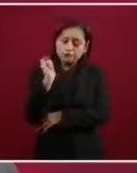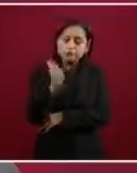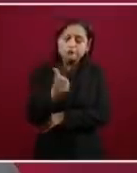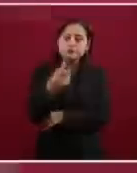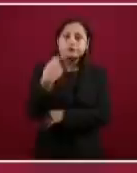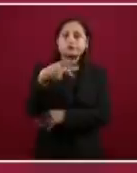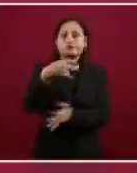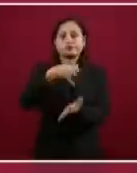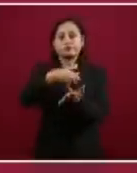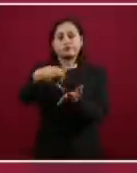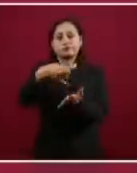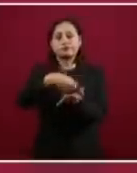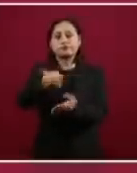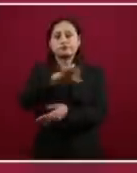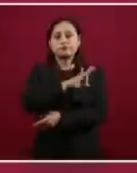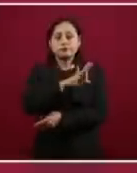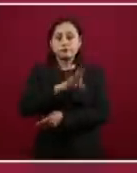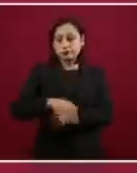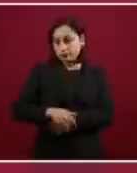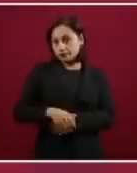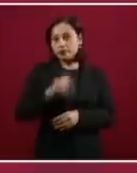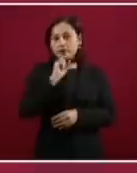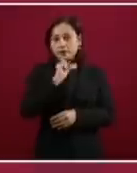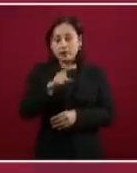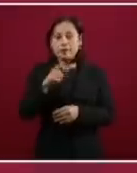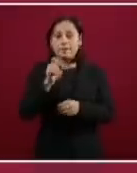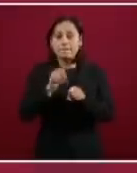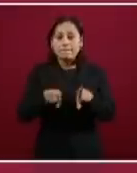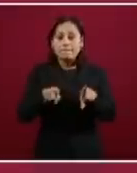Y se incluyó a cañeros,